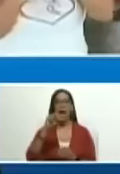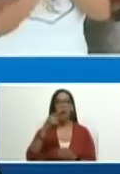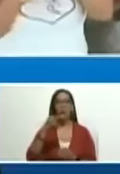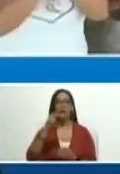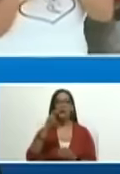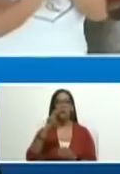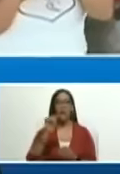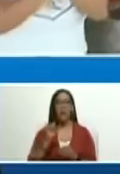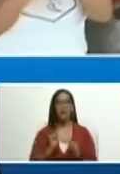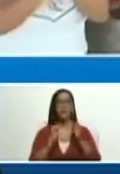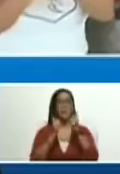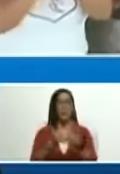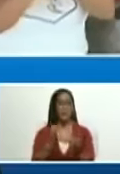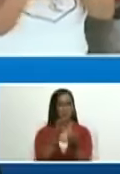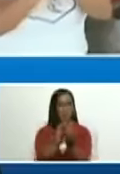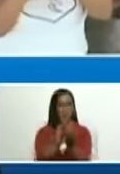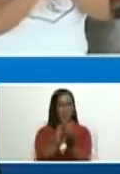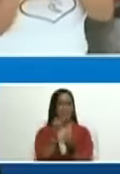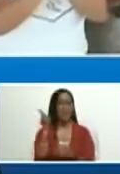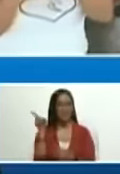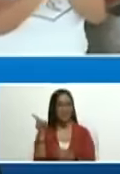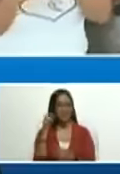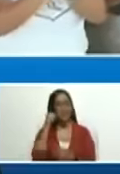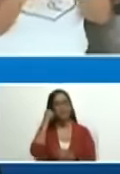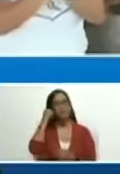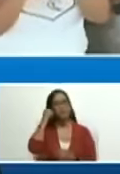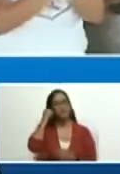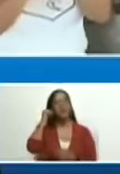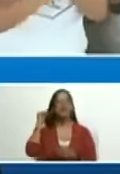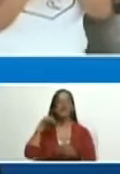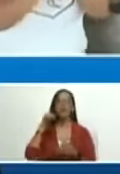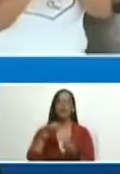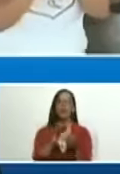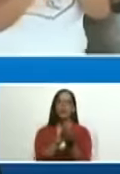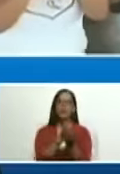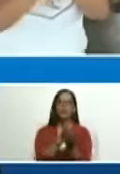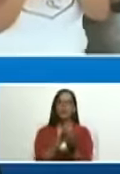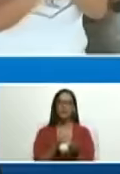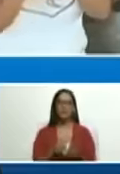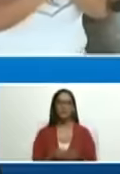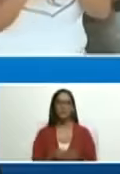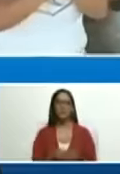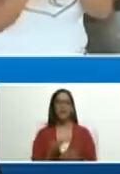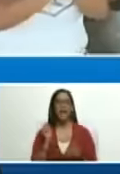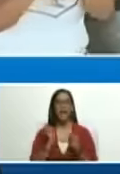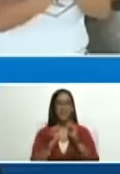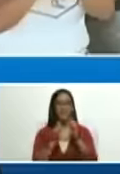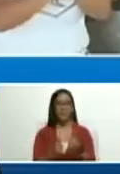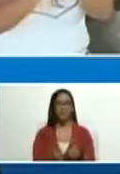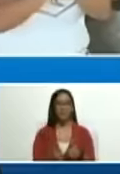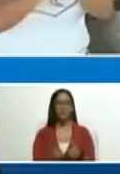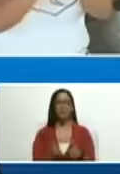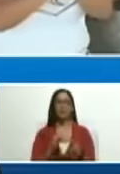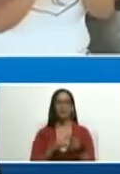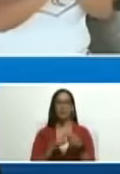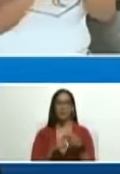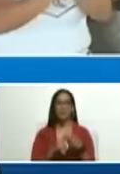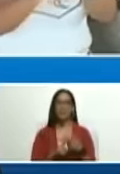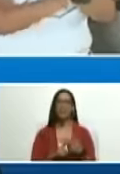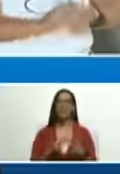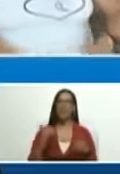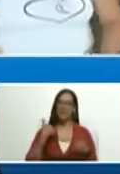en Margarita, allá en lo que hoy es el Estado de Nueva Esparta. Allá empezó. Así que Nueva Esparta, lo que